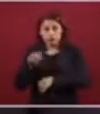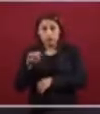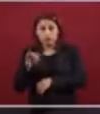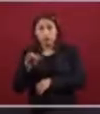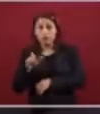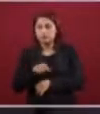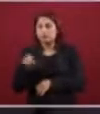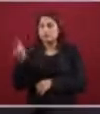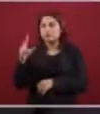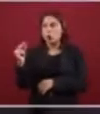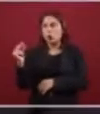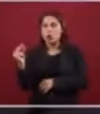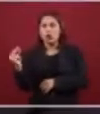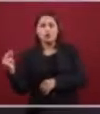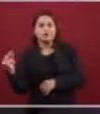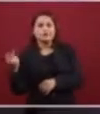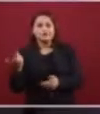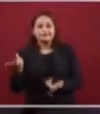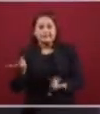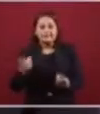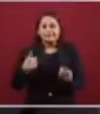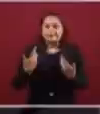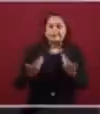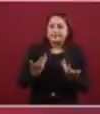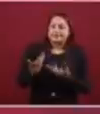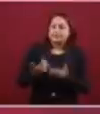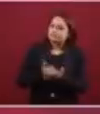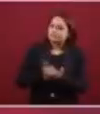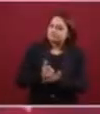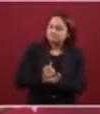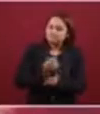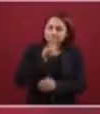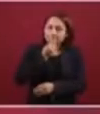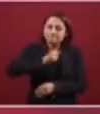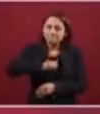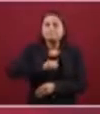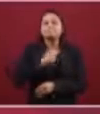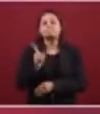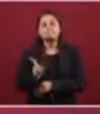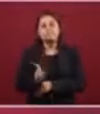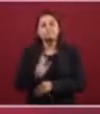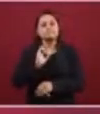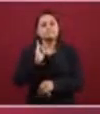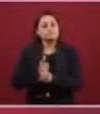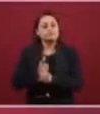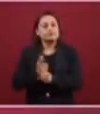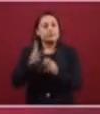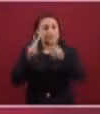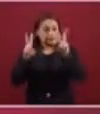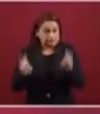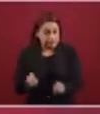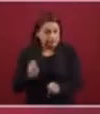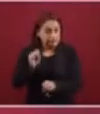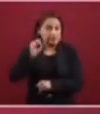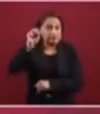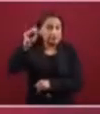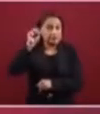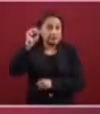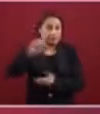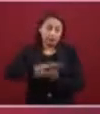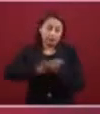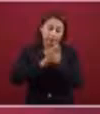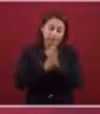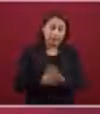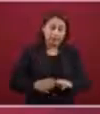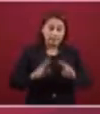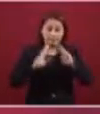y particularmente el tema del sindicato, que se convirtió en una mafia. Y por supuesto,